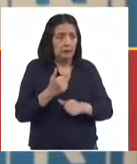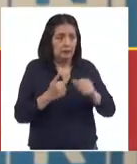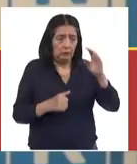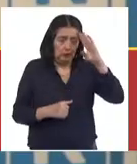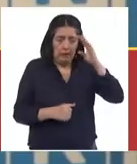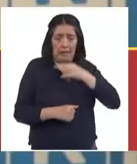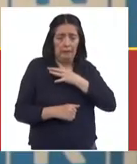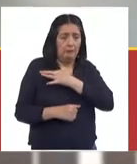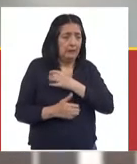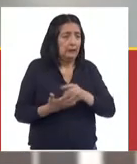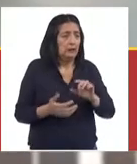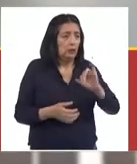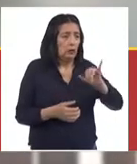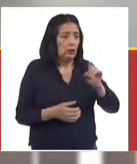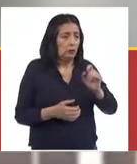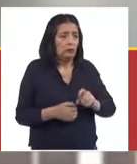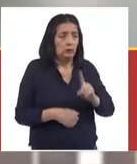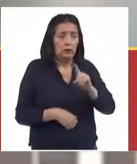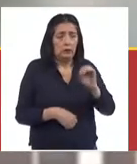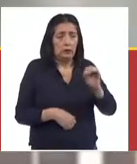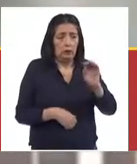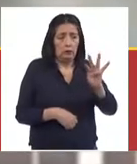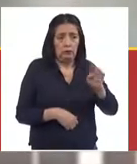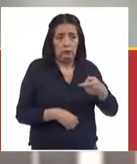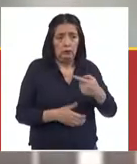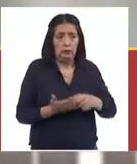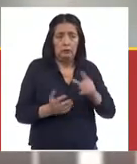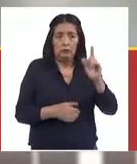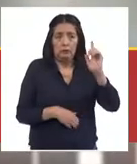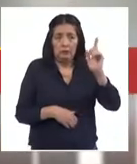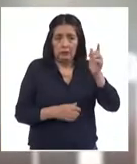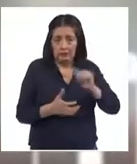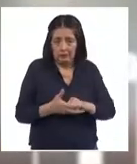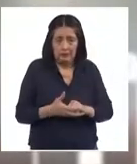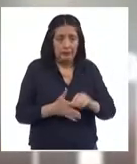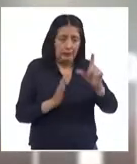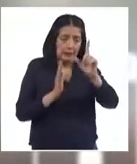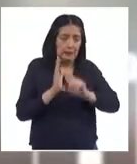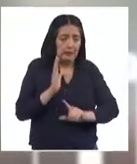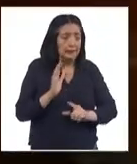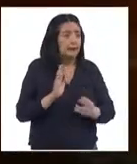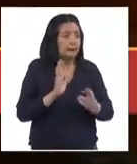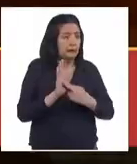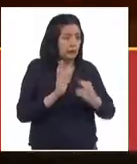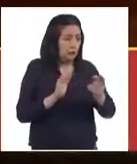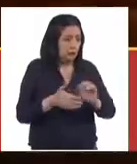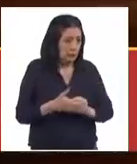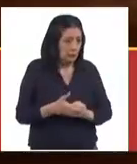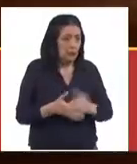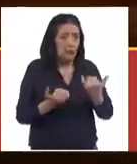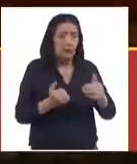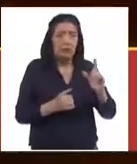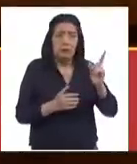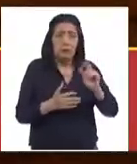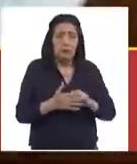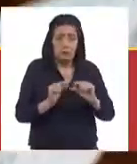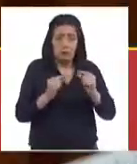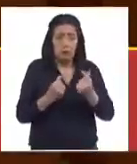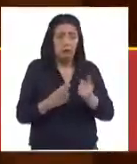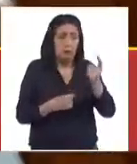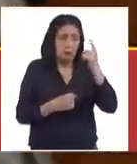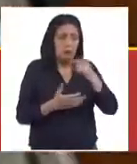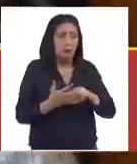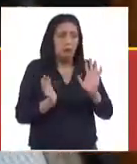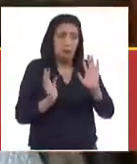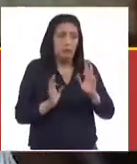Montoya. Obtuvo 104 mil votos postulando como cabeza de lista de Renovación Popular y ahora liderará una de las bancadas